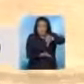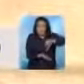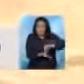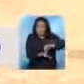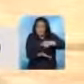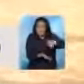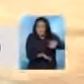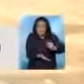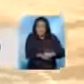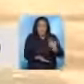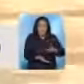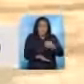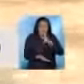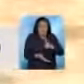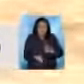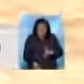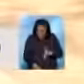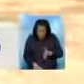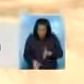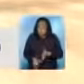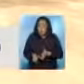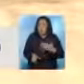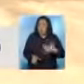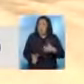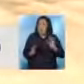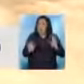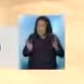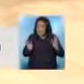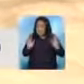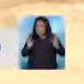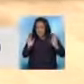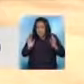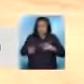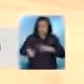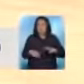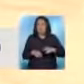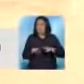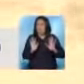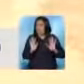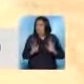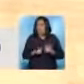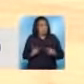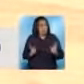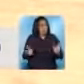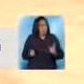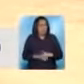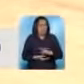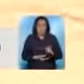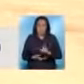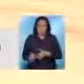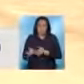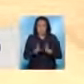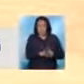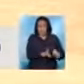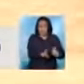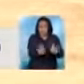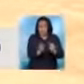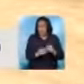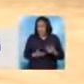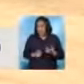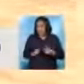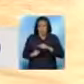nivel del agua y la potencia con la que está viniendo hace parecer que nos encontramos, repetimos, en un anexo del río, en una